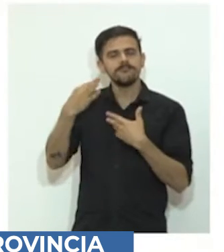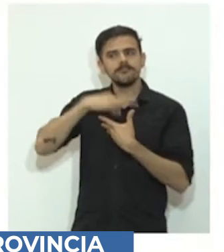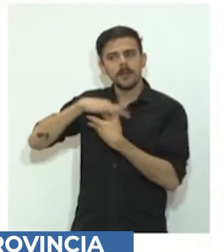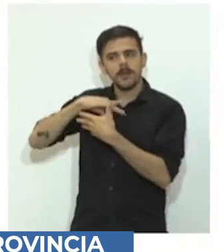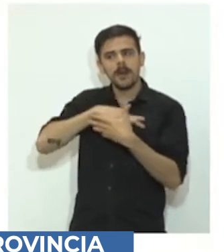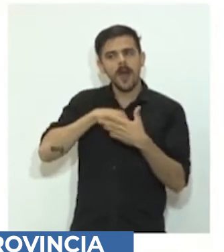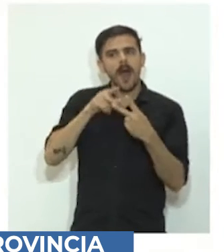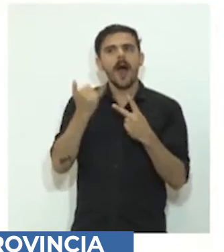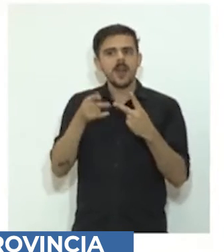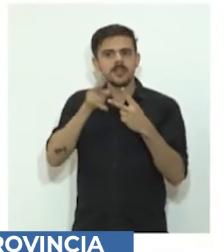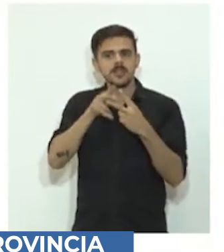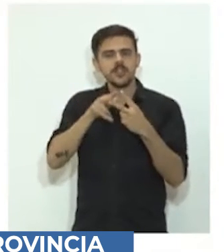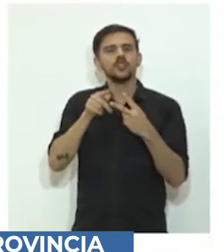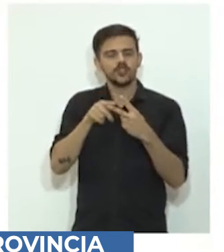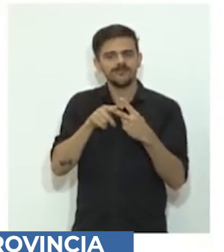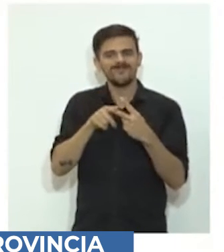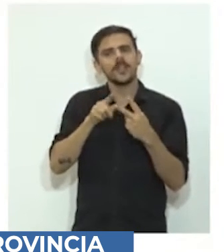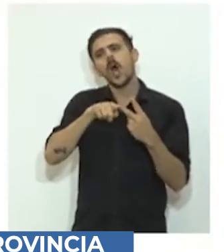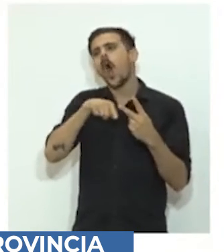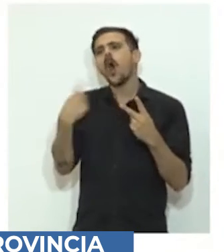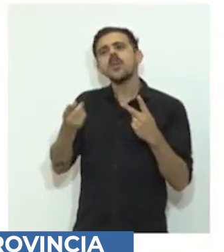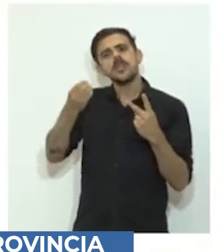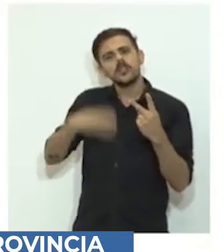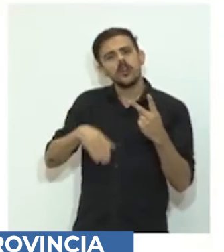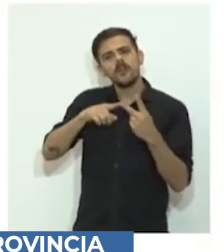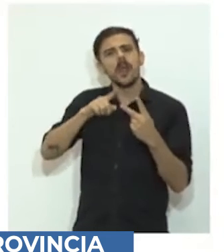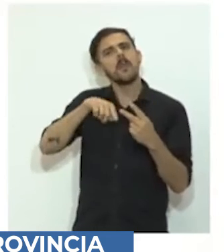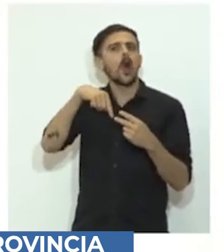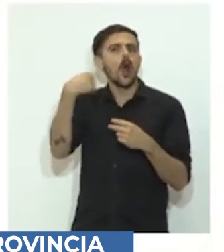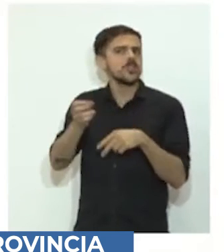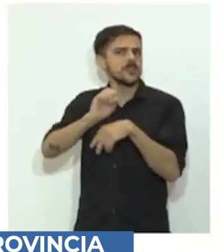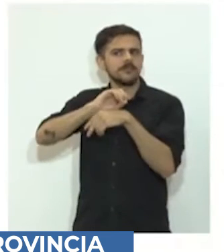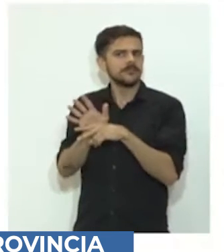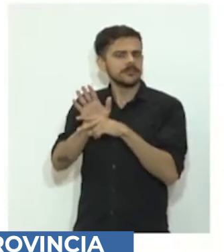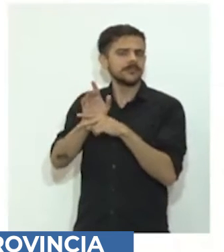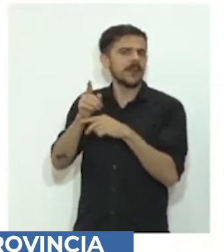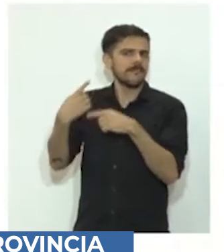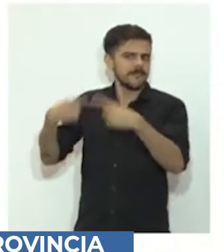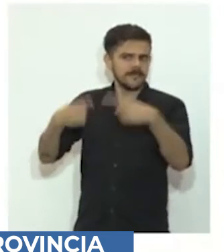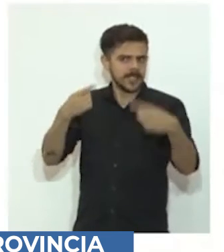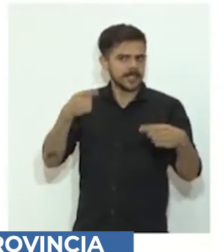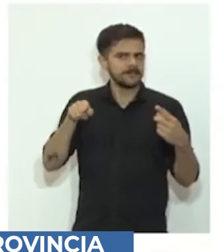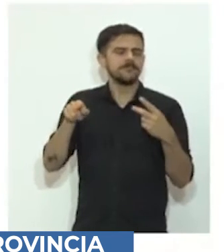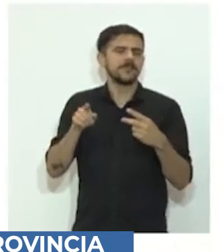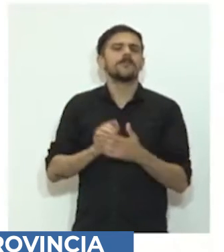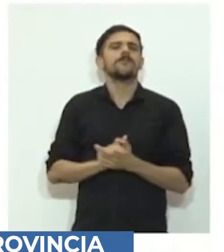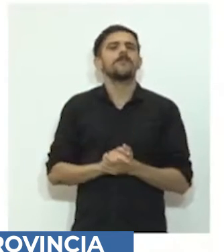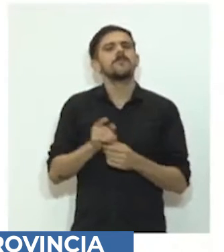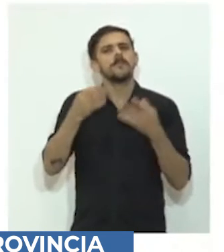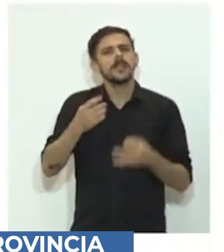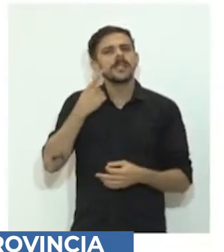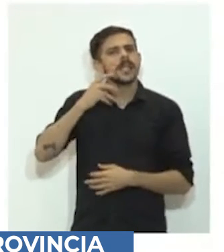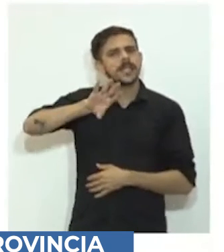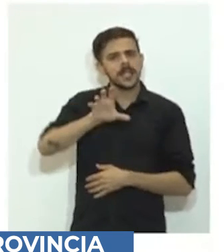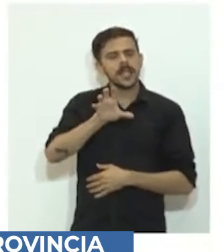interés el resto corresponde a otro tipo de variantes y en nuestra provincia en particular se ha detectado